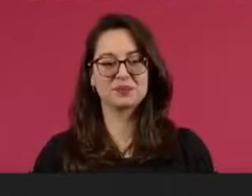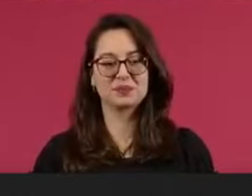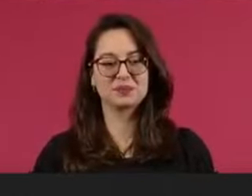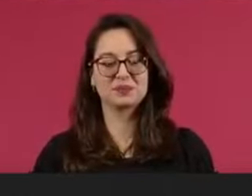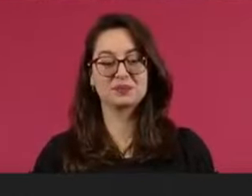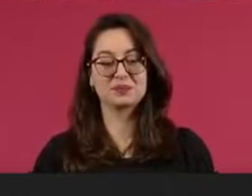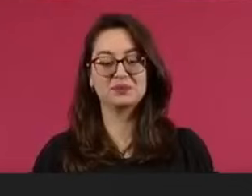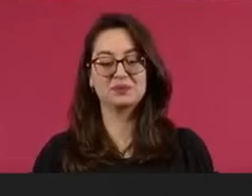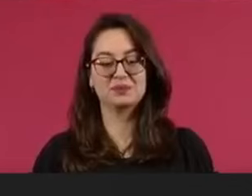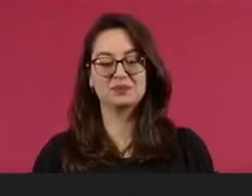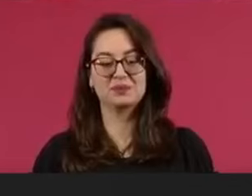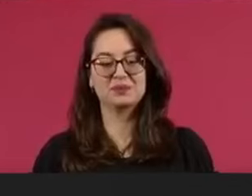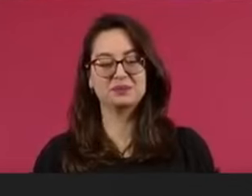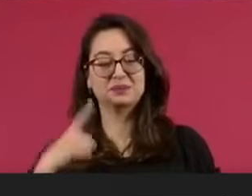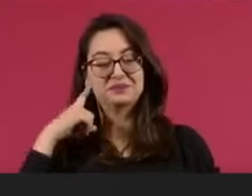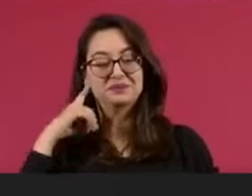Aquí está la lista ya.